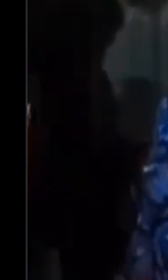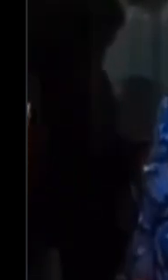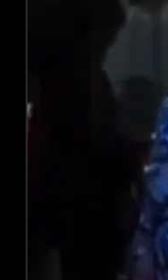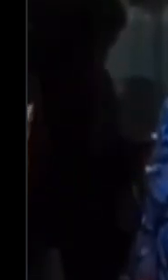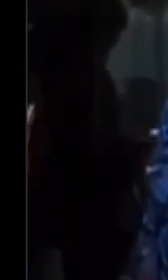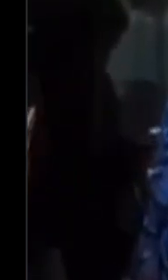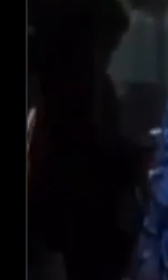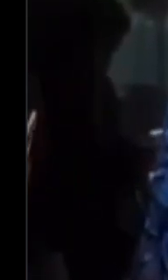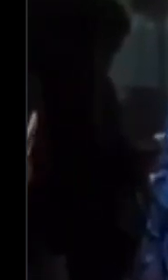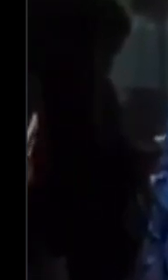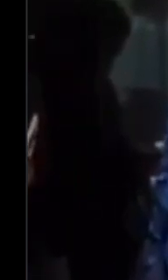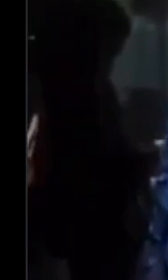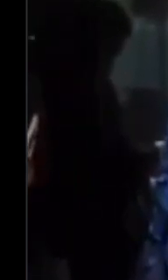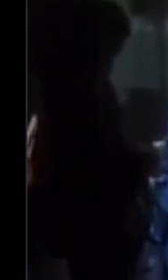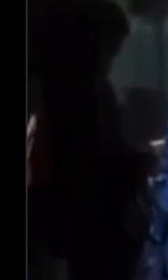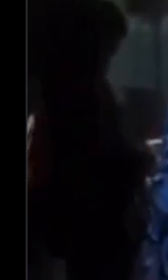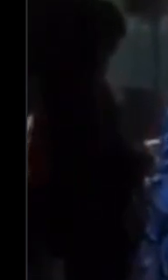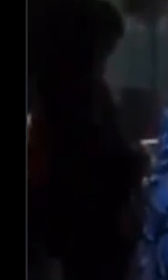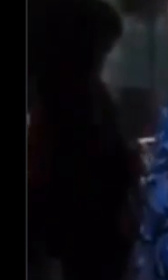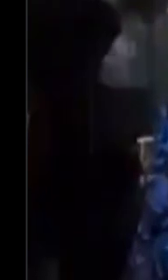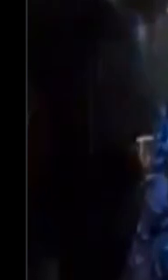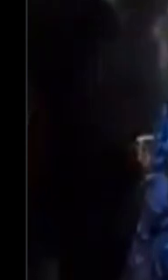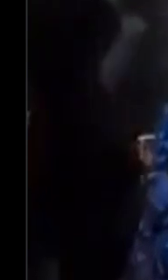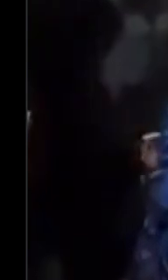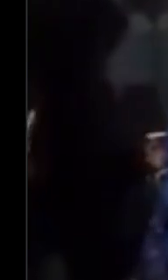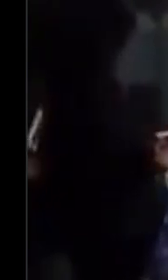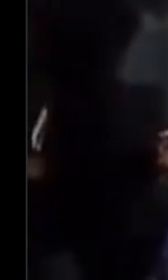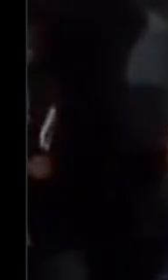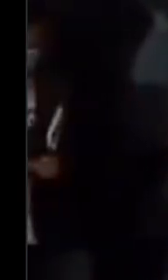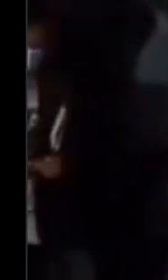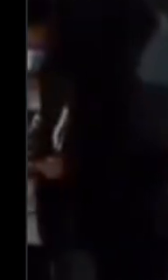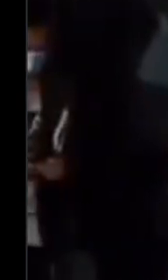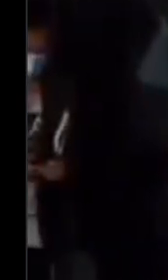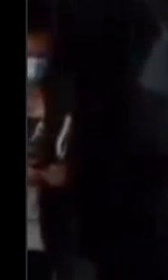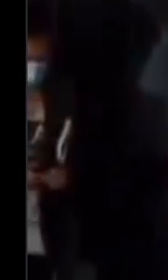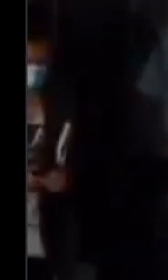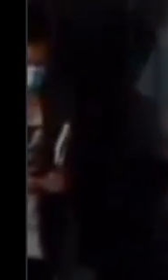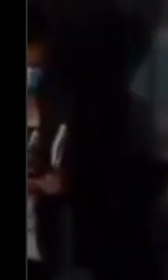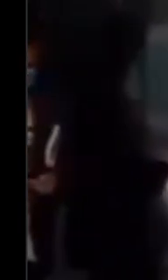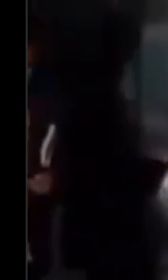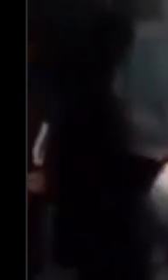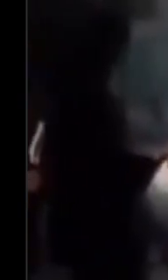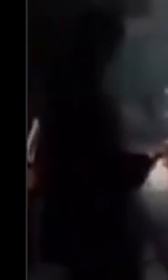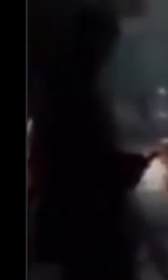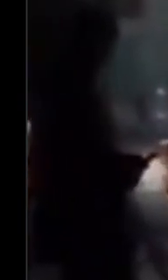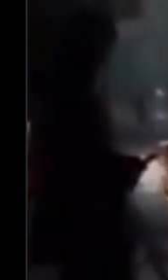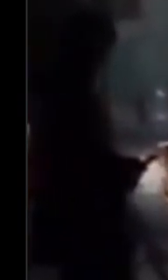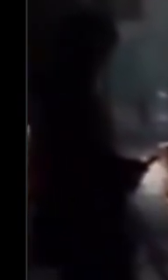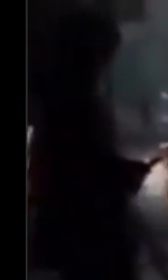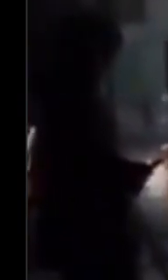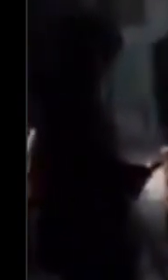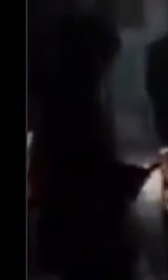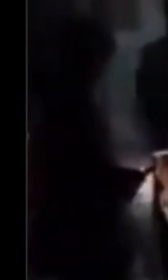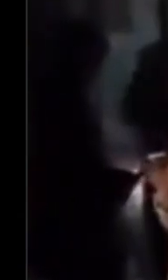cabida. Se pone a armar el expediente, pero en cambio una resolución que es urgente para el pueblo de